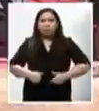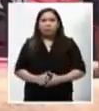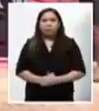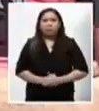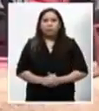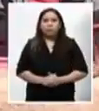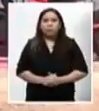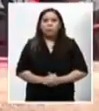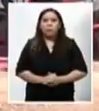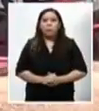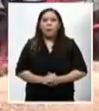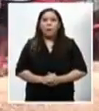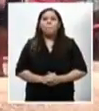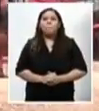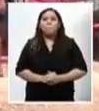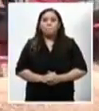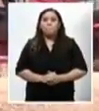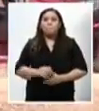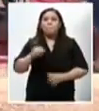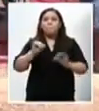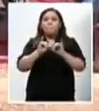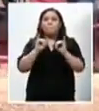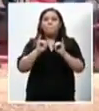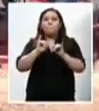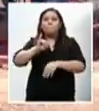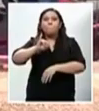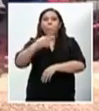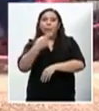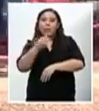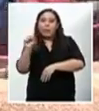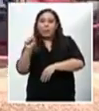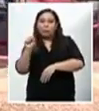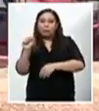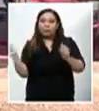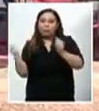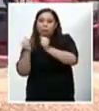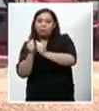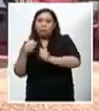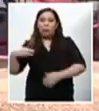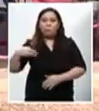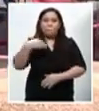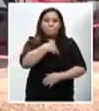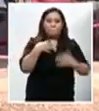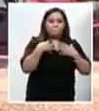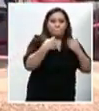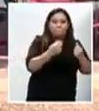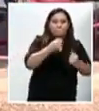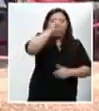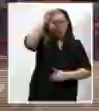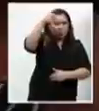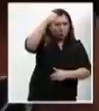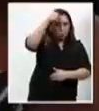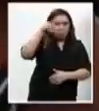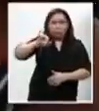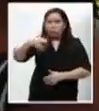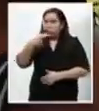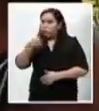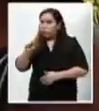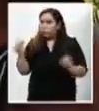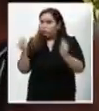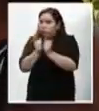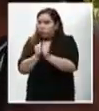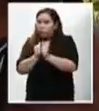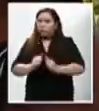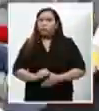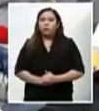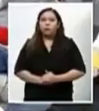Mediante un esfuerzo articulado con el Instituto Hondureño de Seguridad Social, comenzamos esta operación de